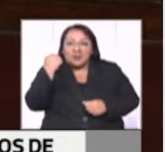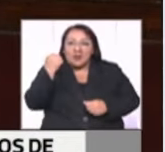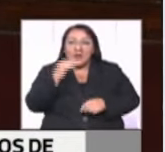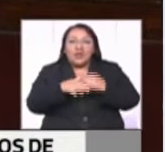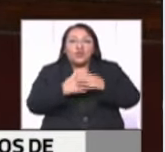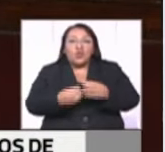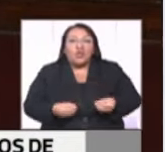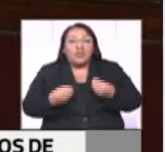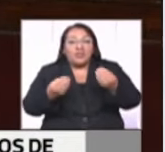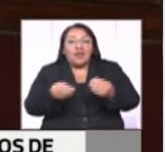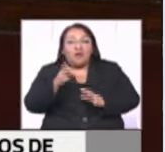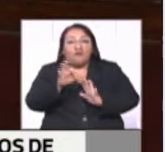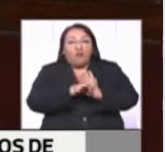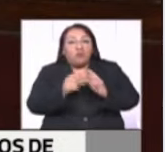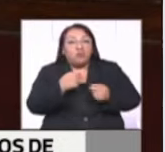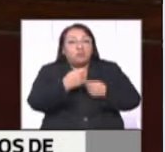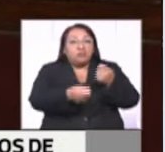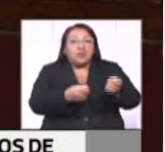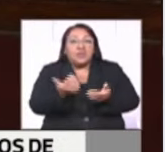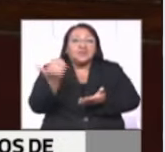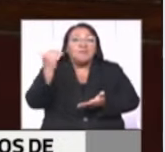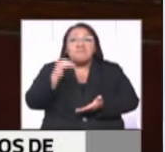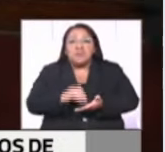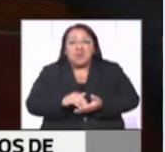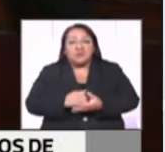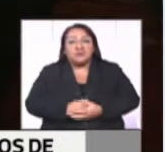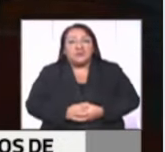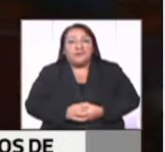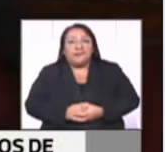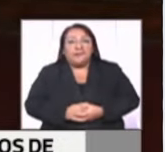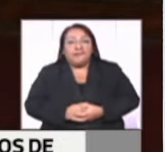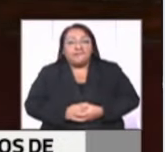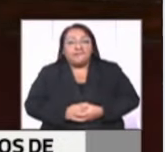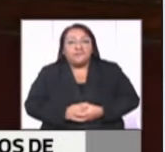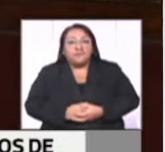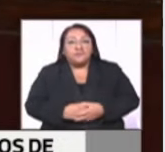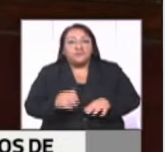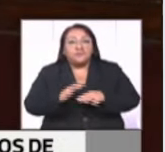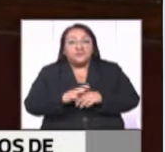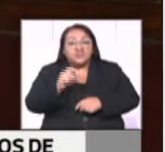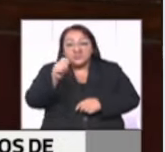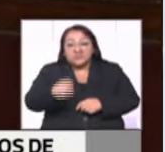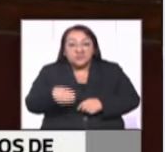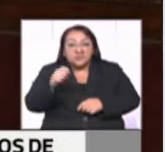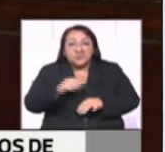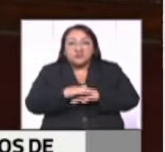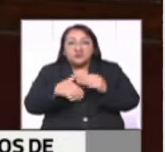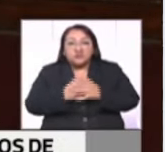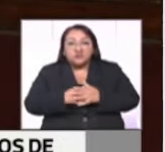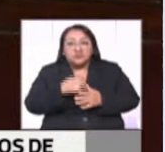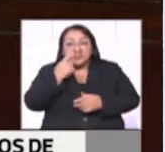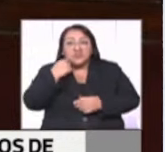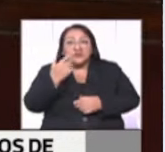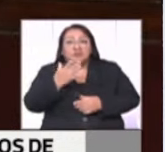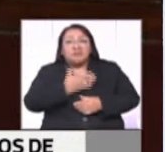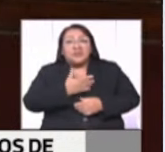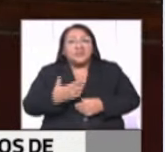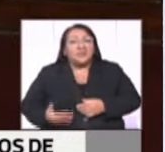que dan esos fondos. Es más, vía tarjetas de crédito, señor